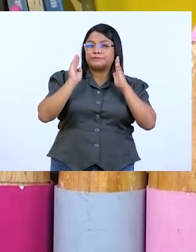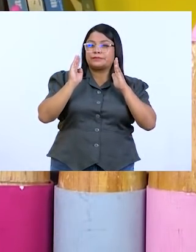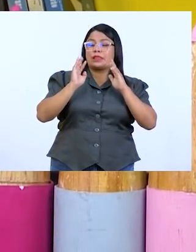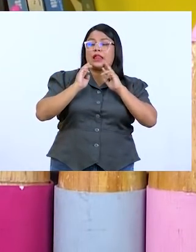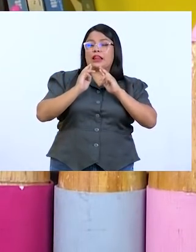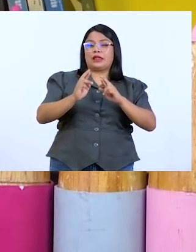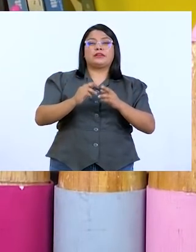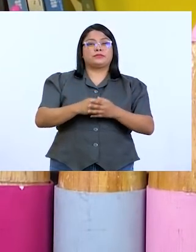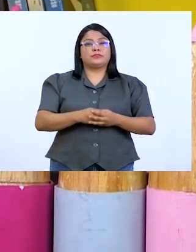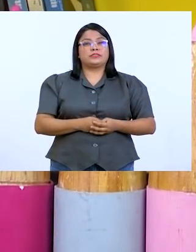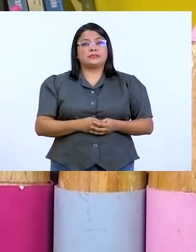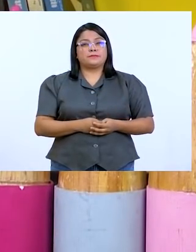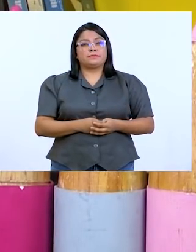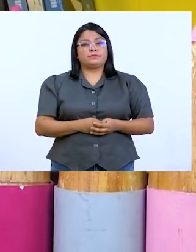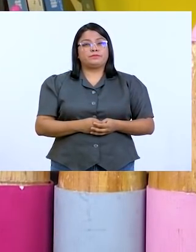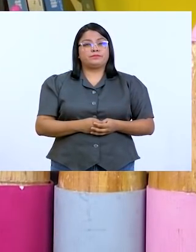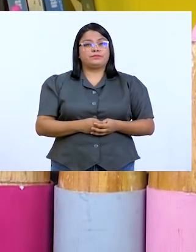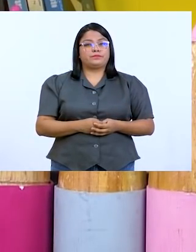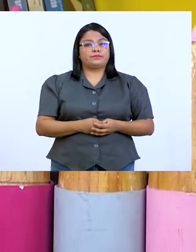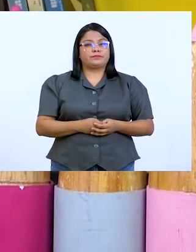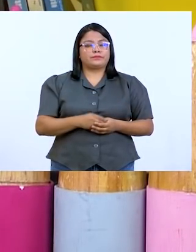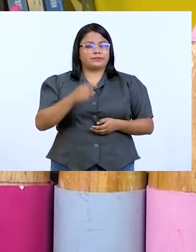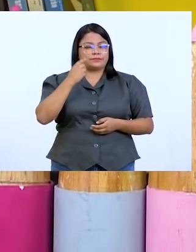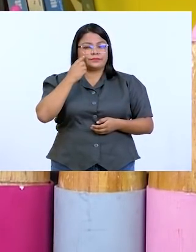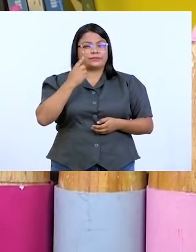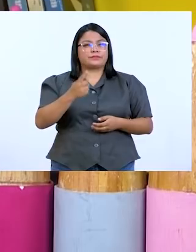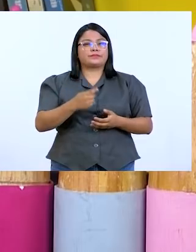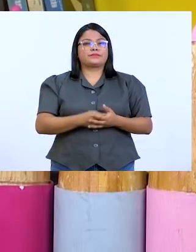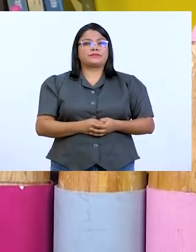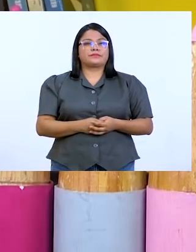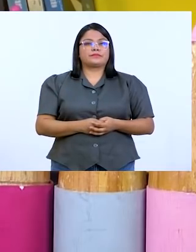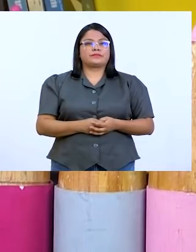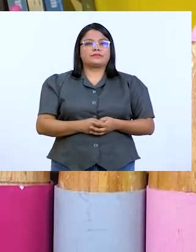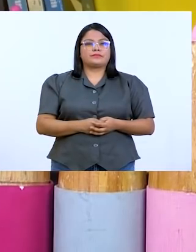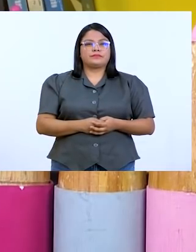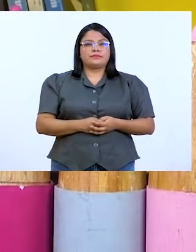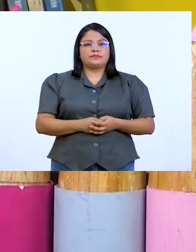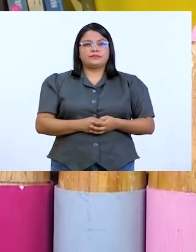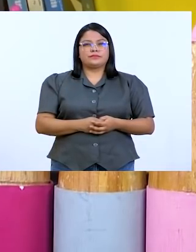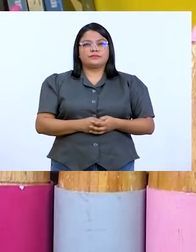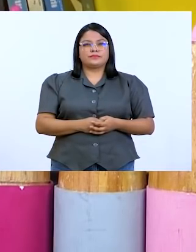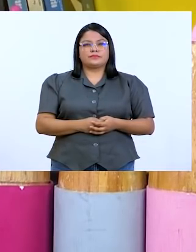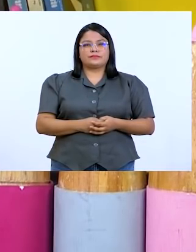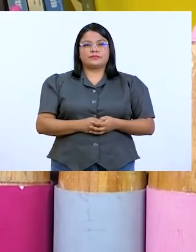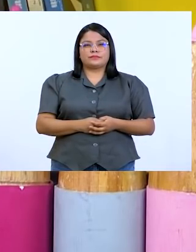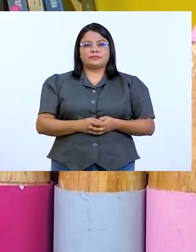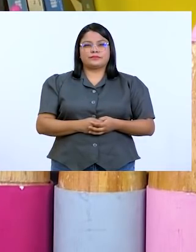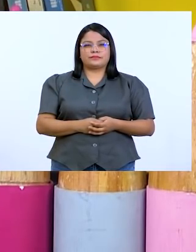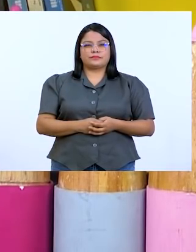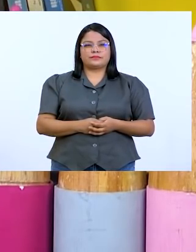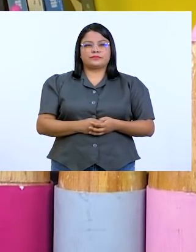atentos y atentas a las respuestas. Escuchamos la primera adivinanza. Dice así.